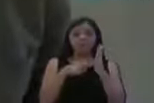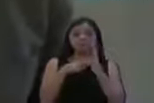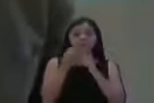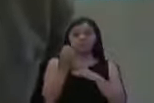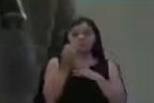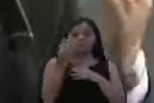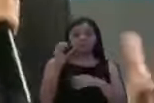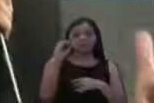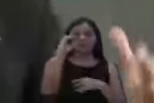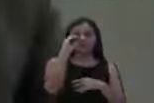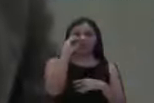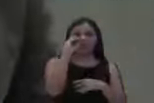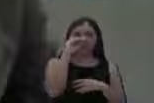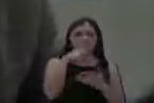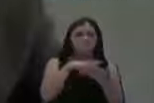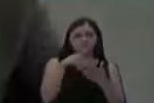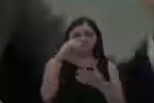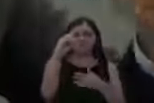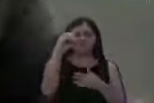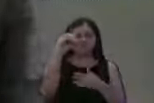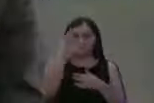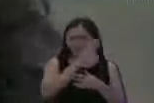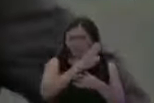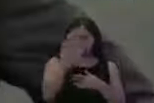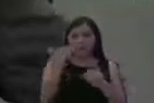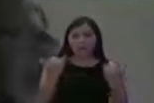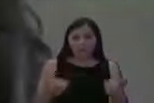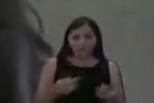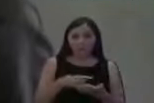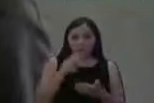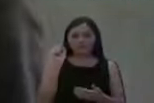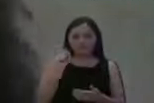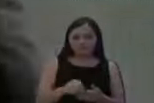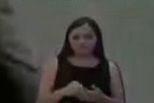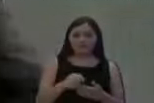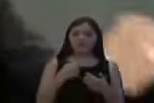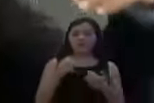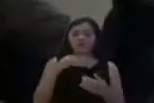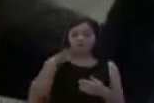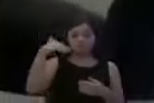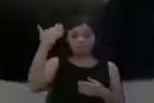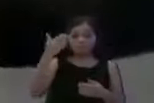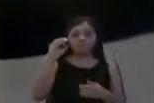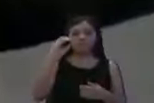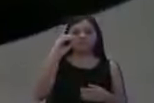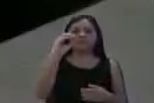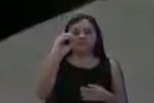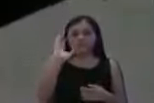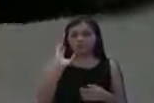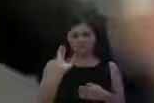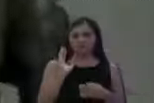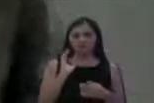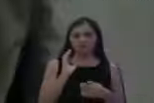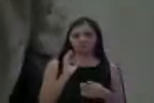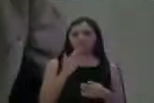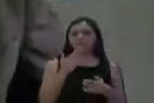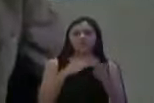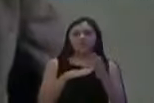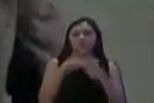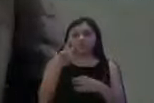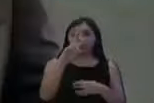cero cero menos de lo que están pagando actualmente ya si lo venden a 200 qué s yo